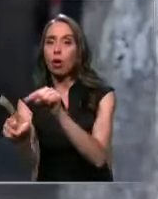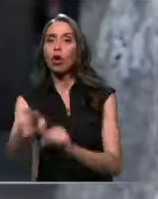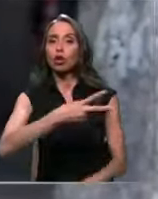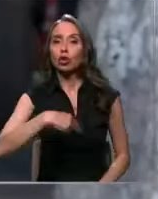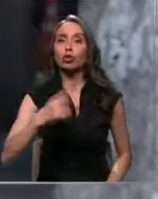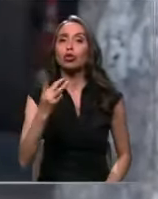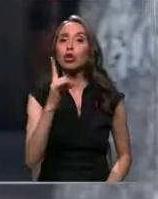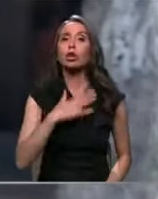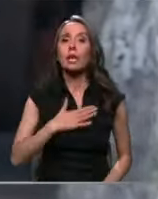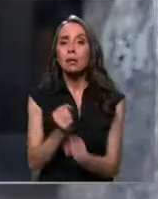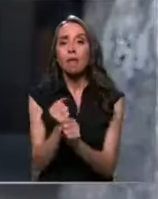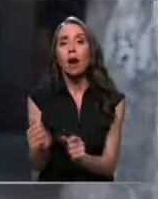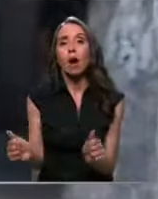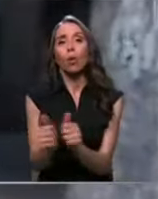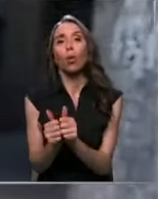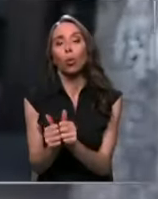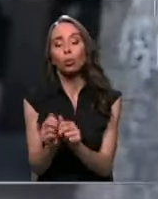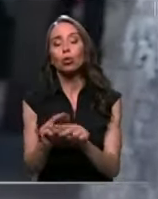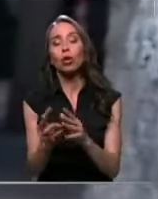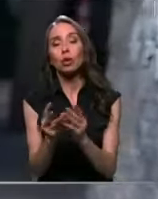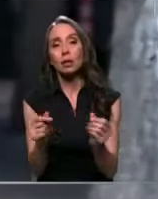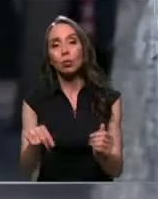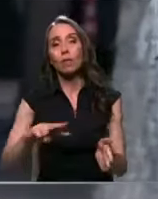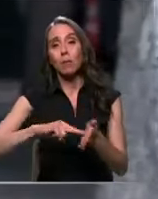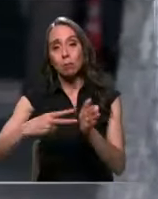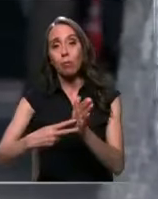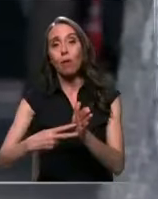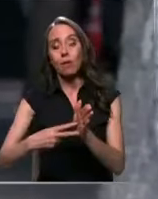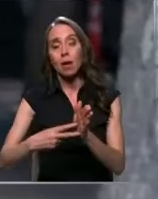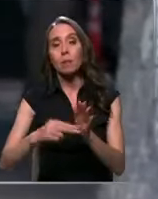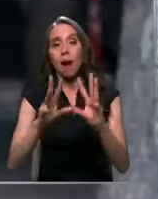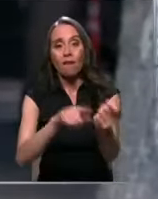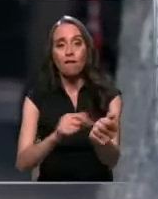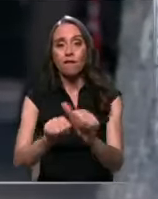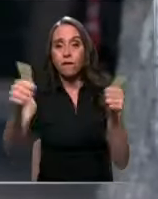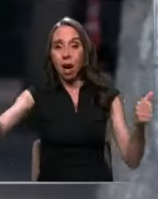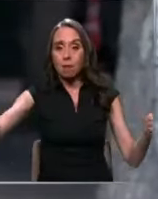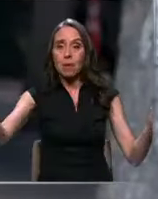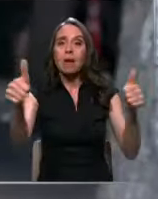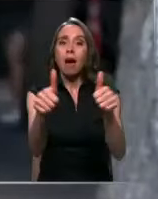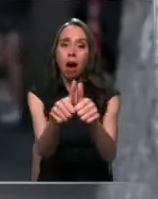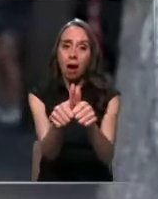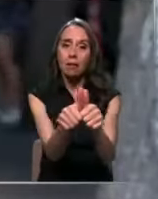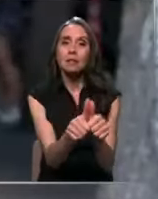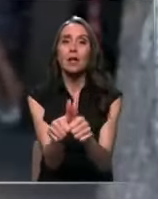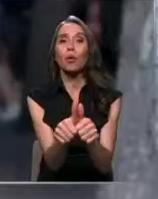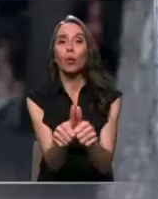solo queremos trabajar en conjunto y resolver este problema, juntar familias.